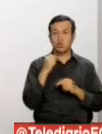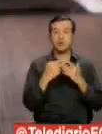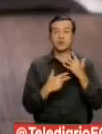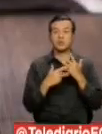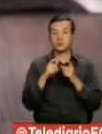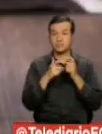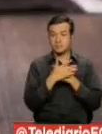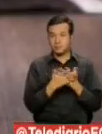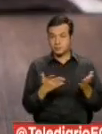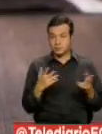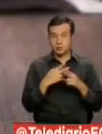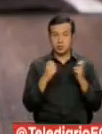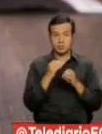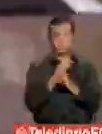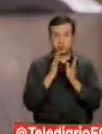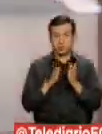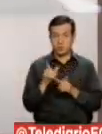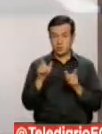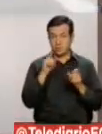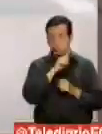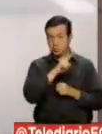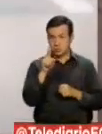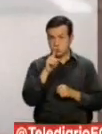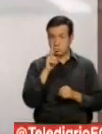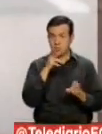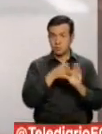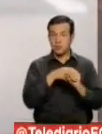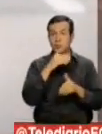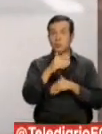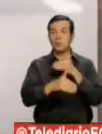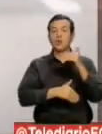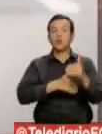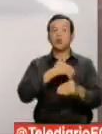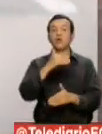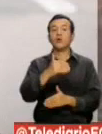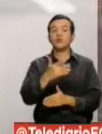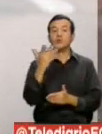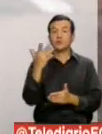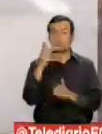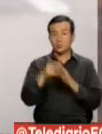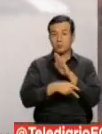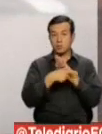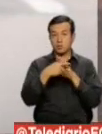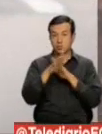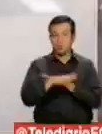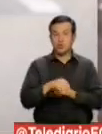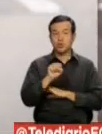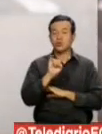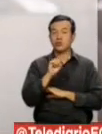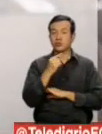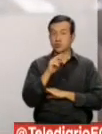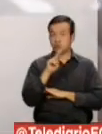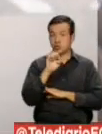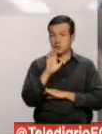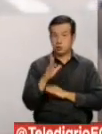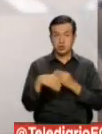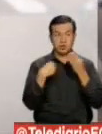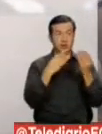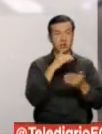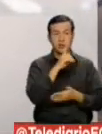más, entre exfuncionarios que participaron del proceso de adjudicación del bloque petrolero Singe al consorcio de